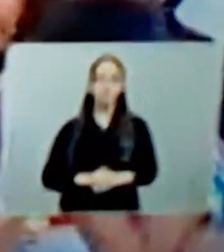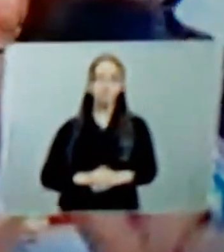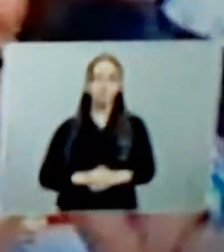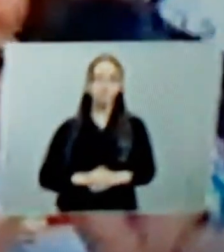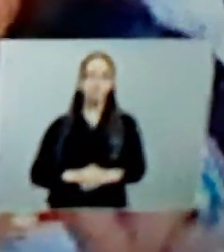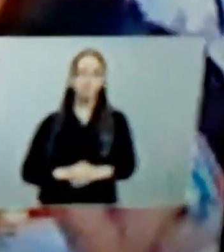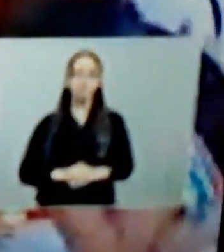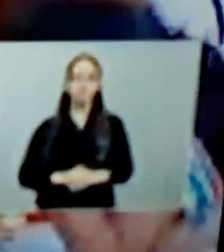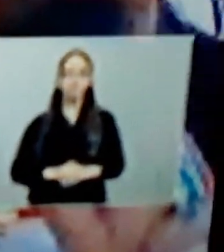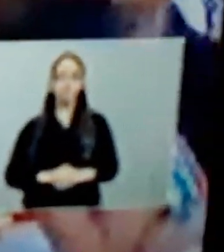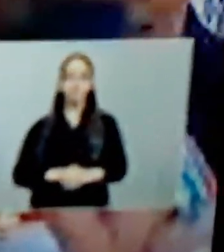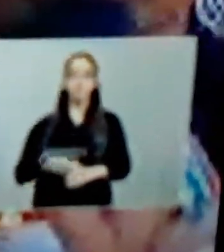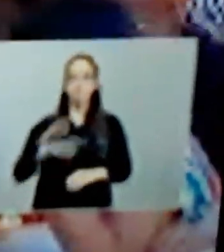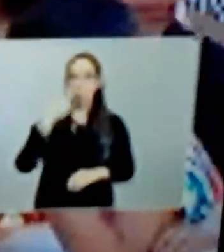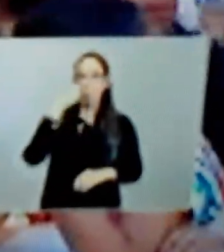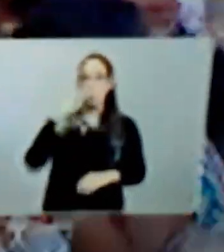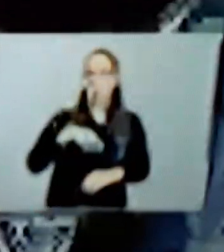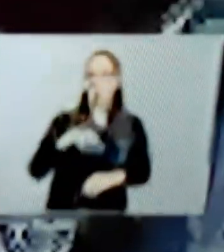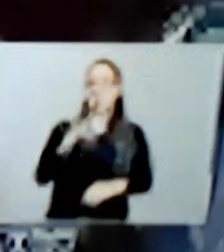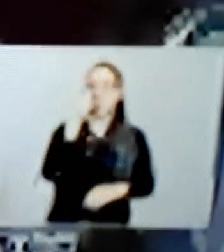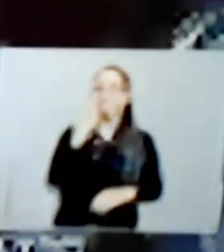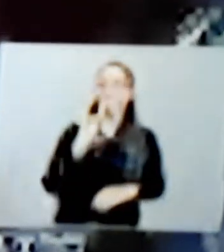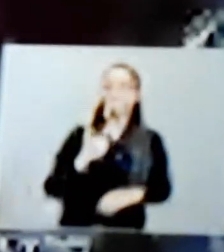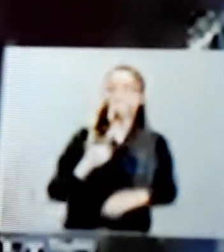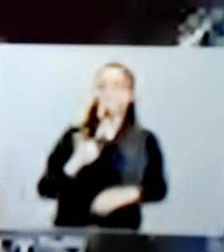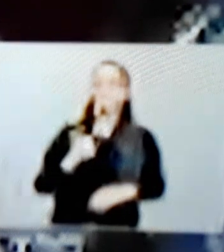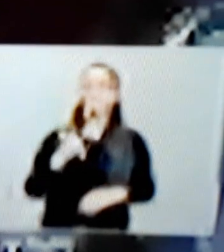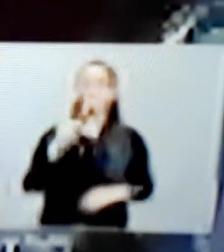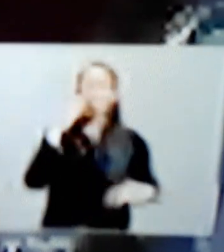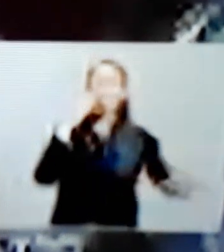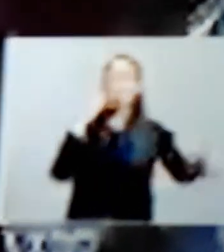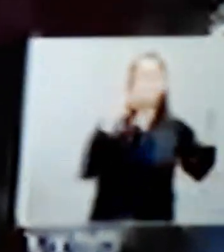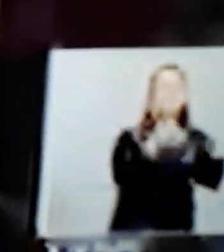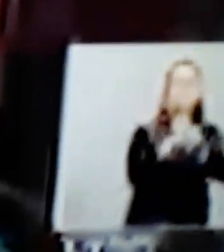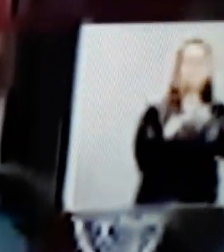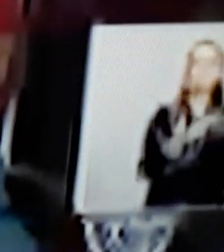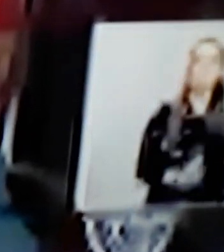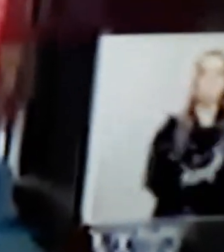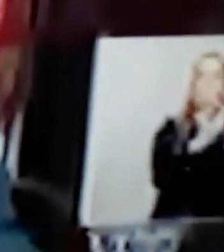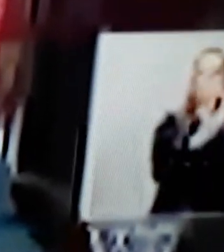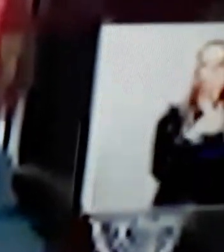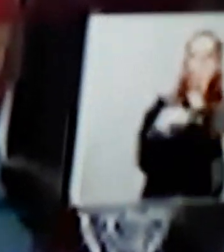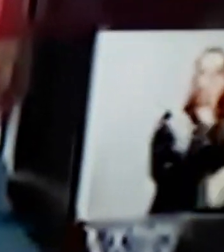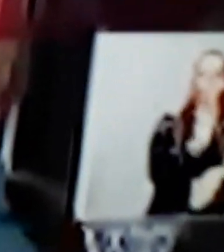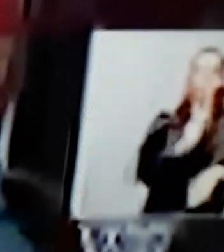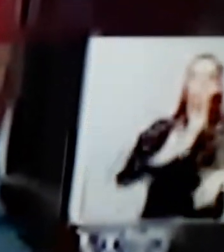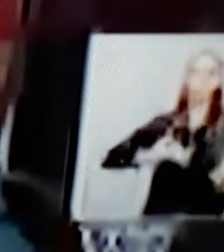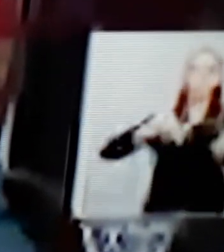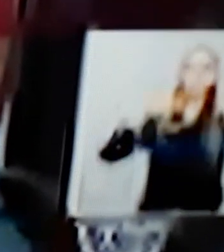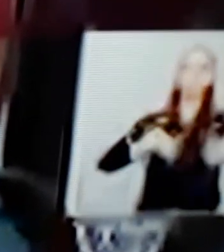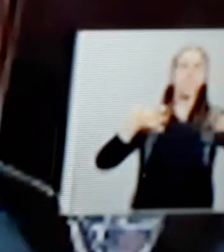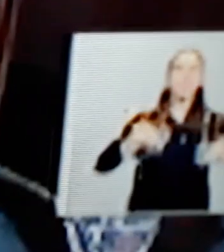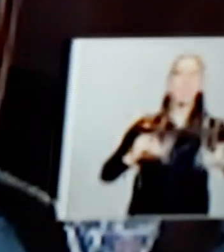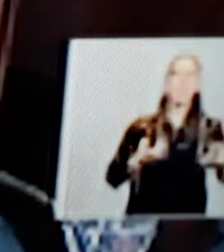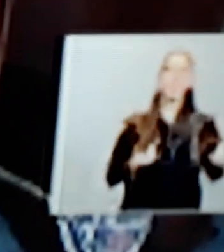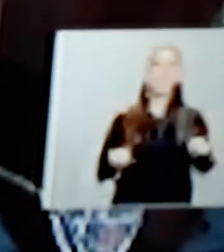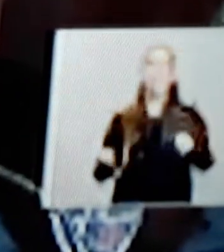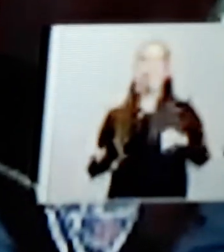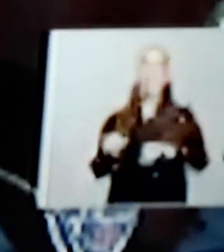Conviene, para terminar, resaltar algunas de nuestras convicciones más profundas. La dignidad no es un